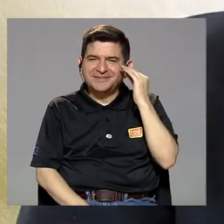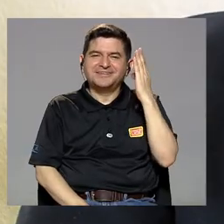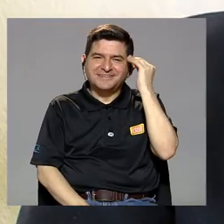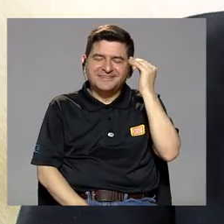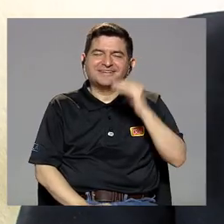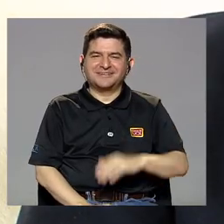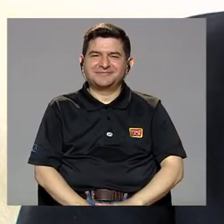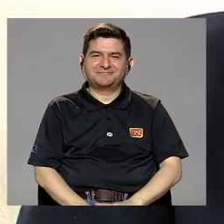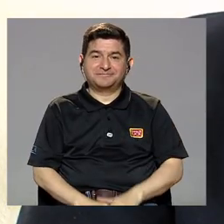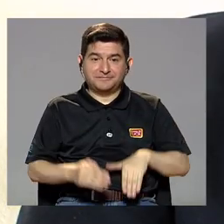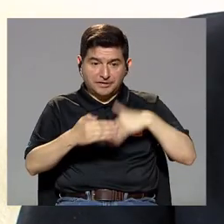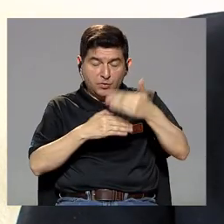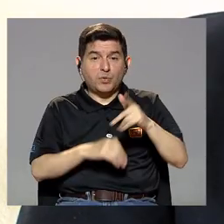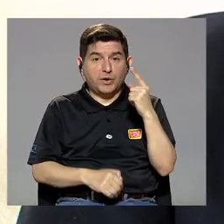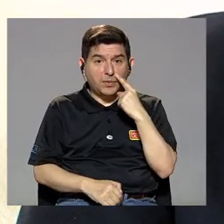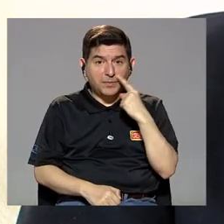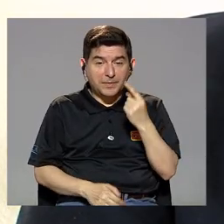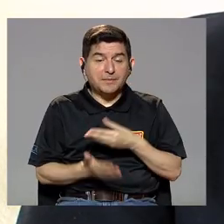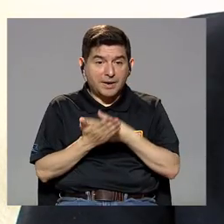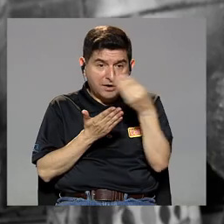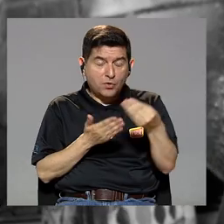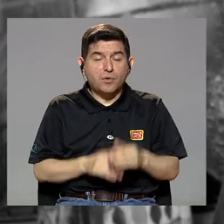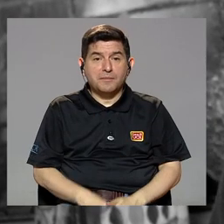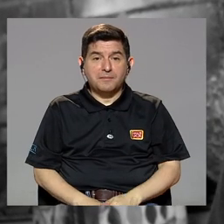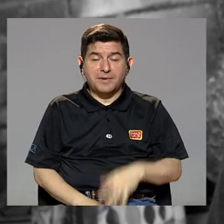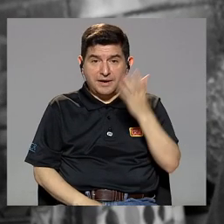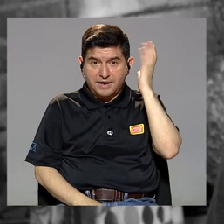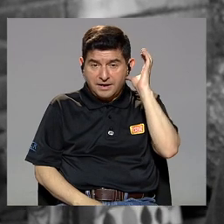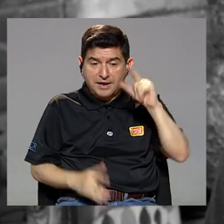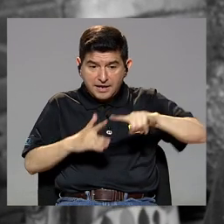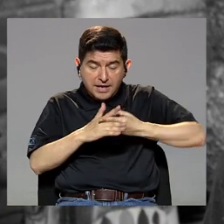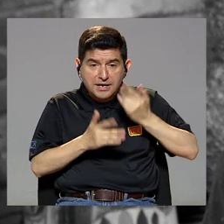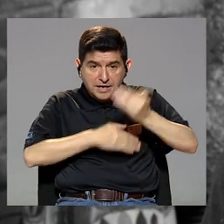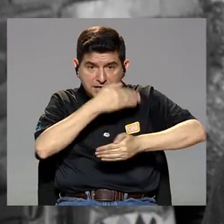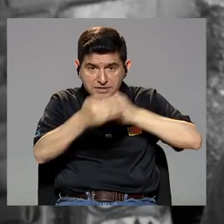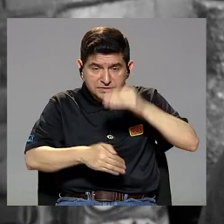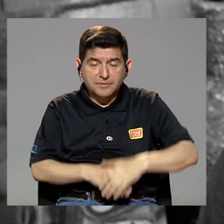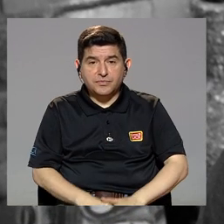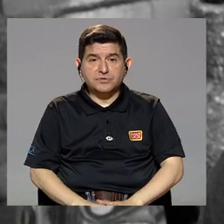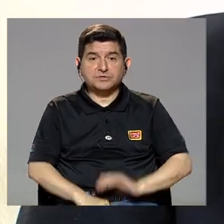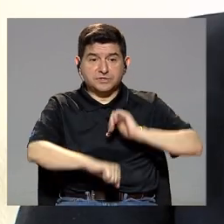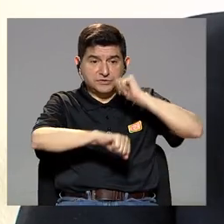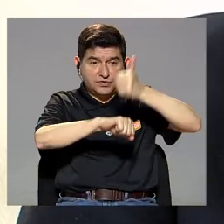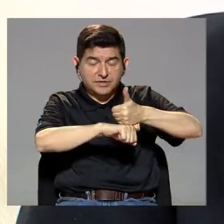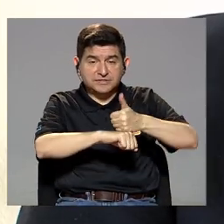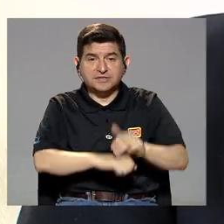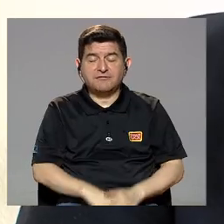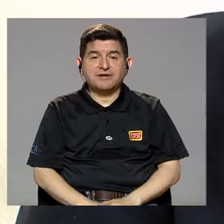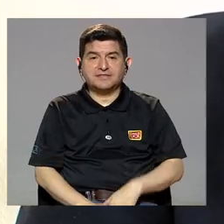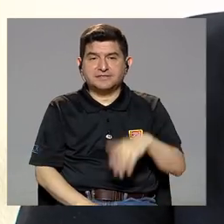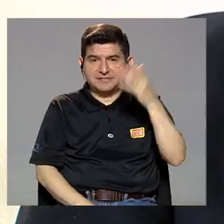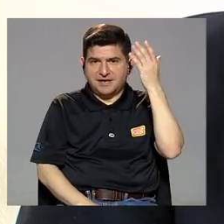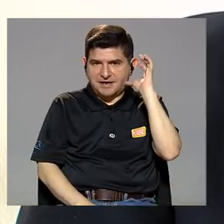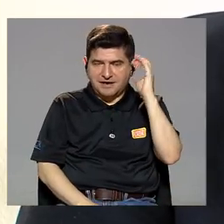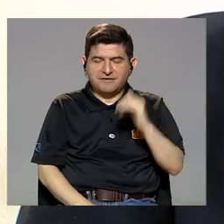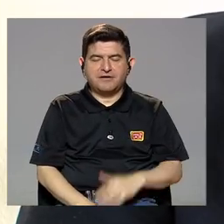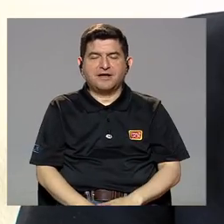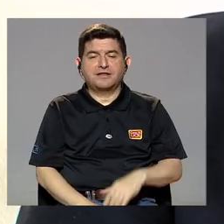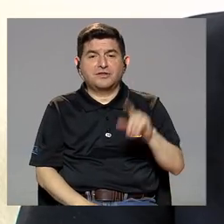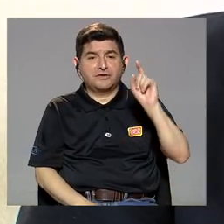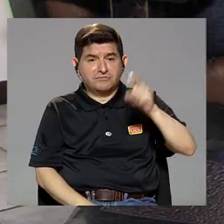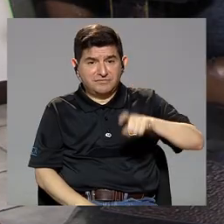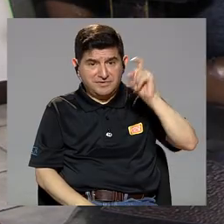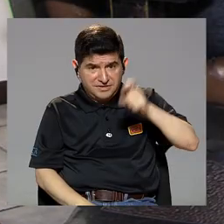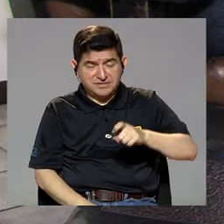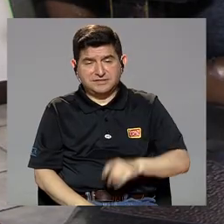luego de que su papá para comprar esa estación inicia todo un proceso de conformación de lo que sería la radio que tenía que ver con